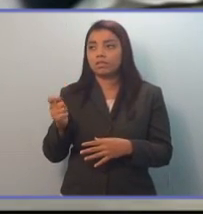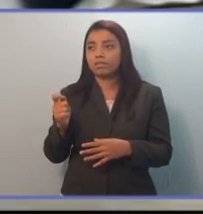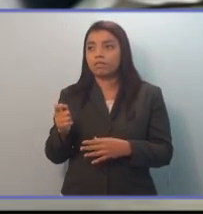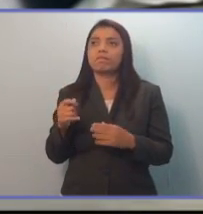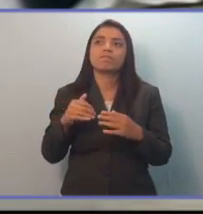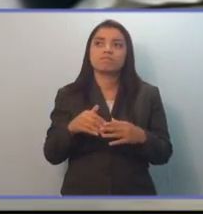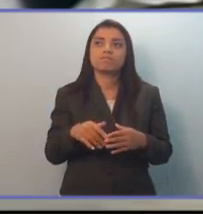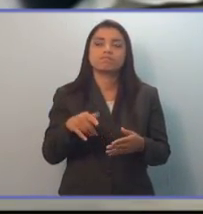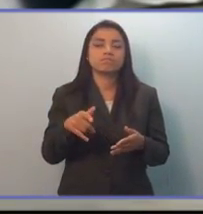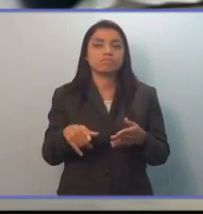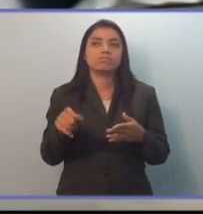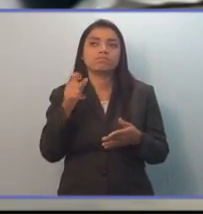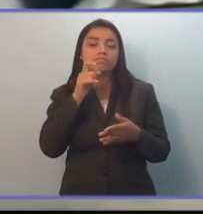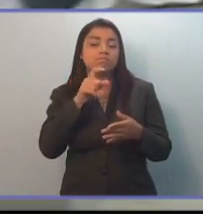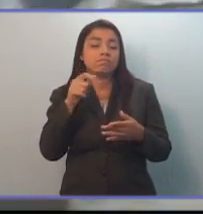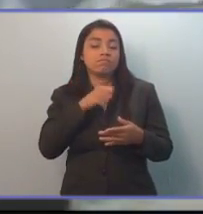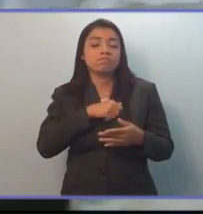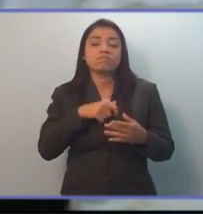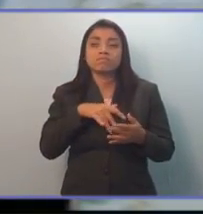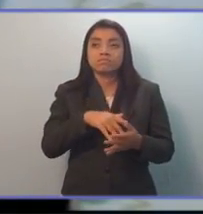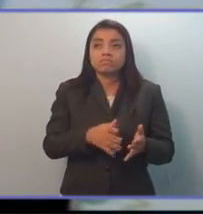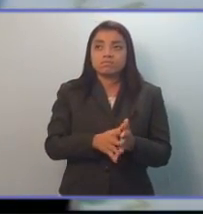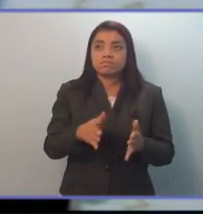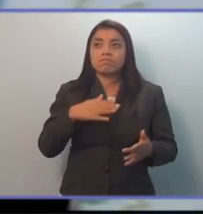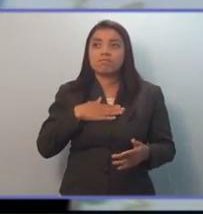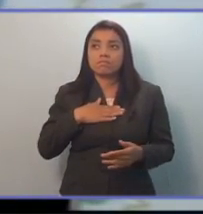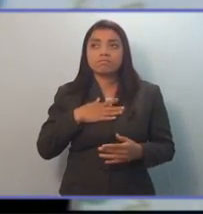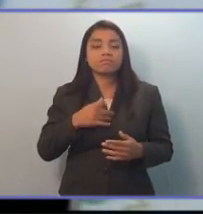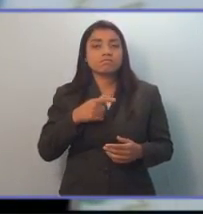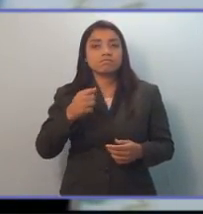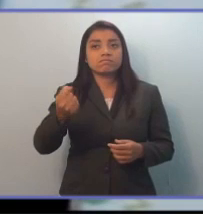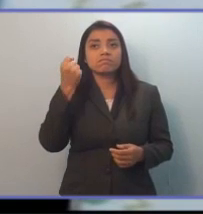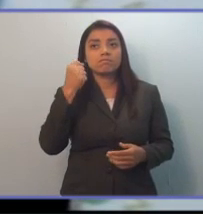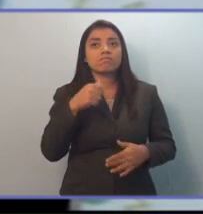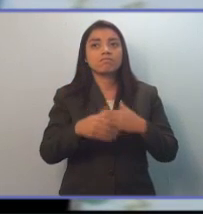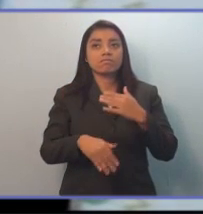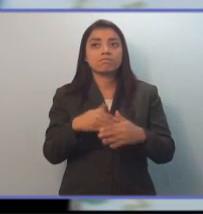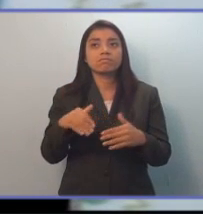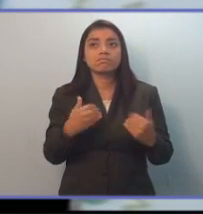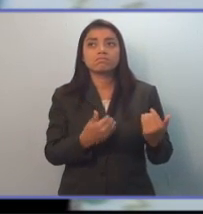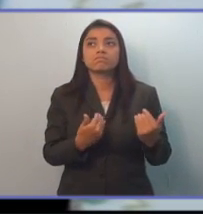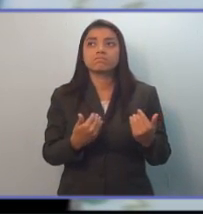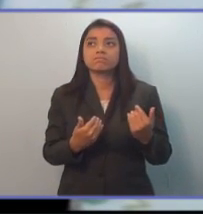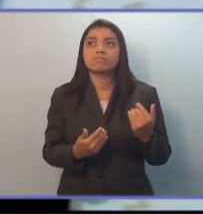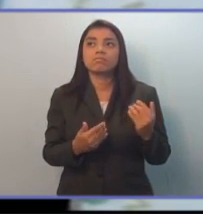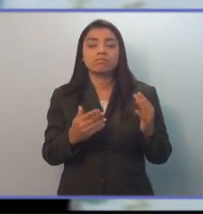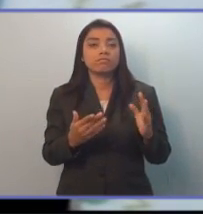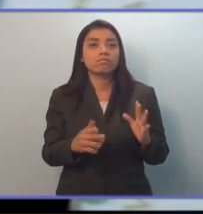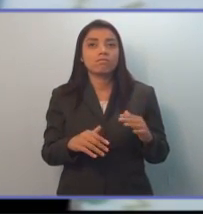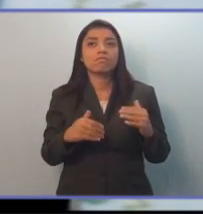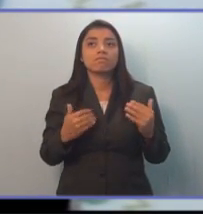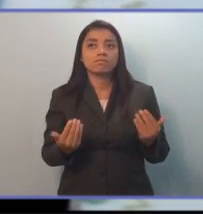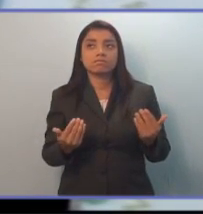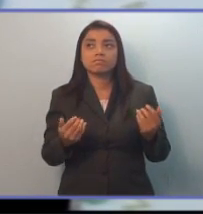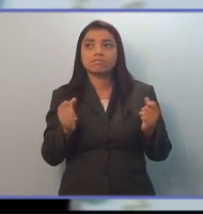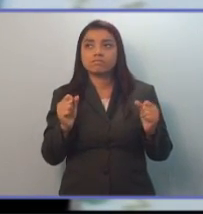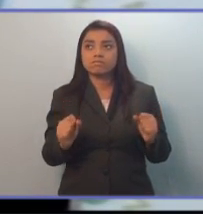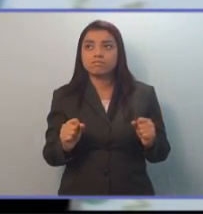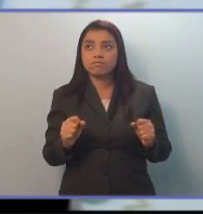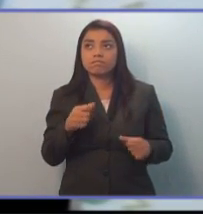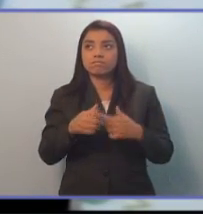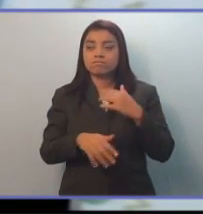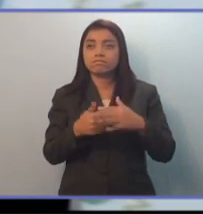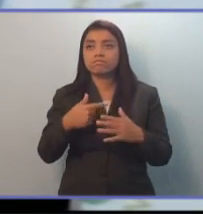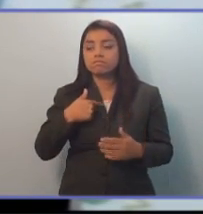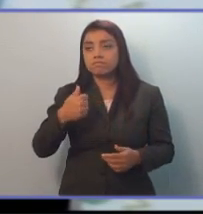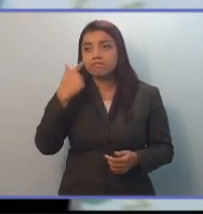públicos tenemos. Pero lo importante es que no exista un proceso y que no exista una sentencia condenatoria que rompa con el estado de